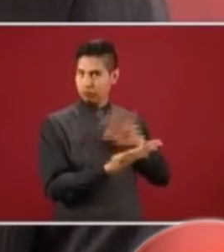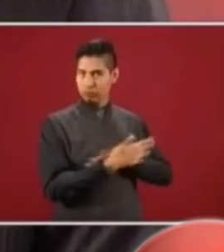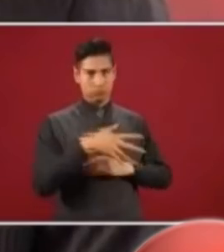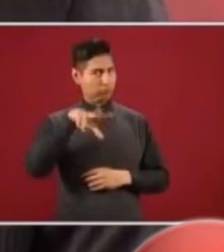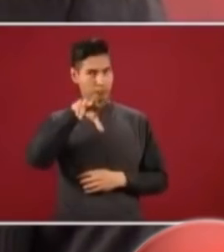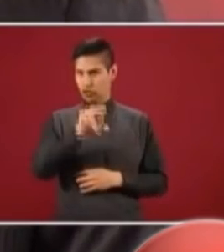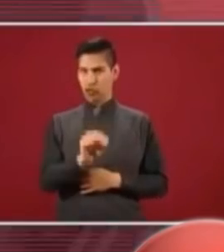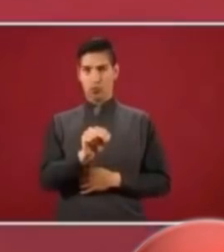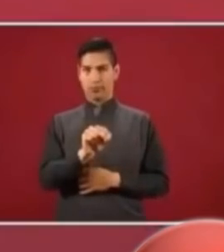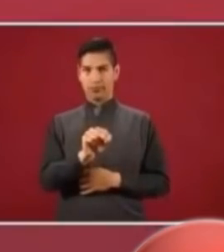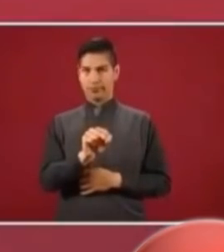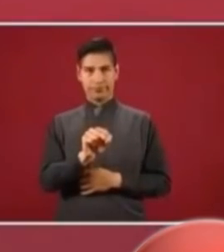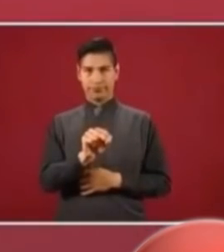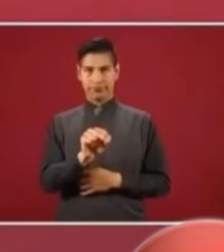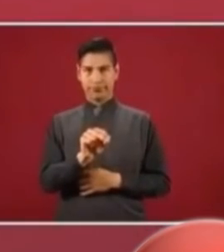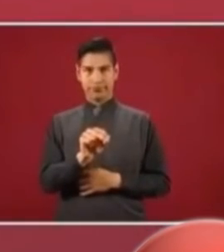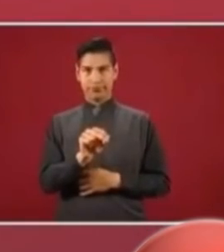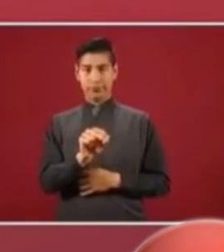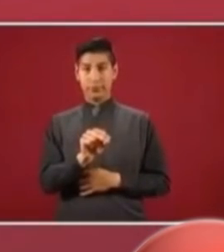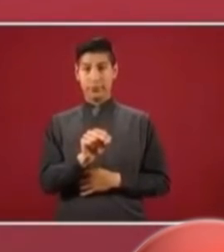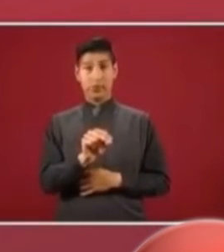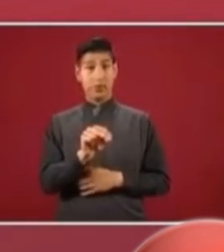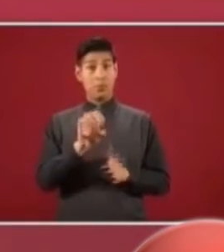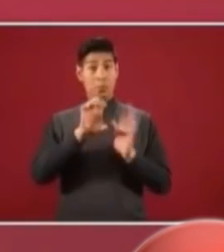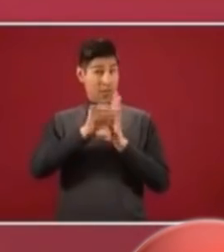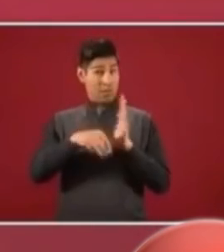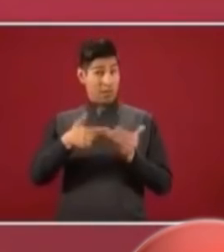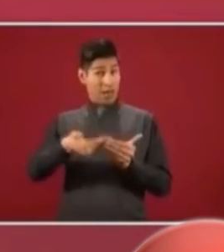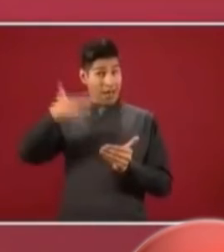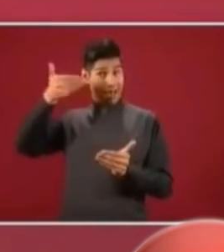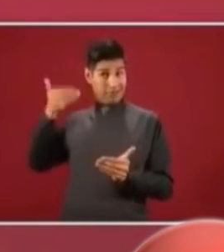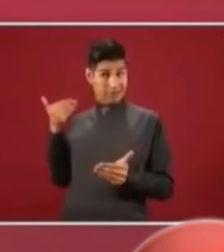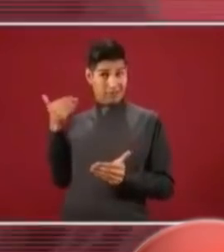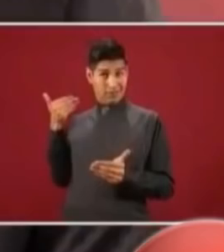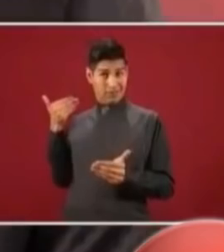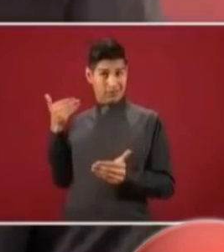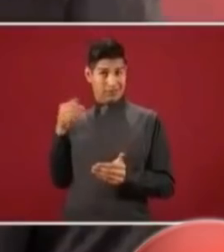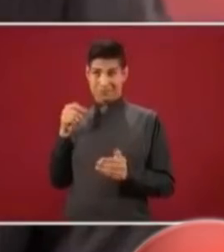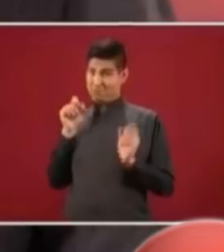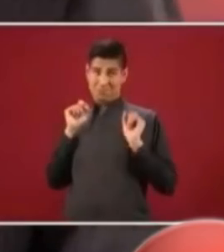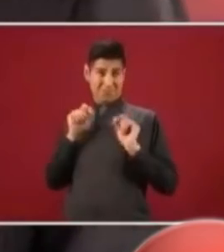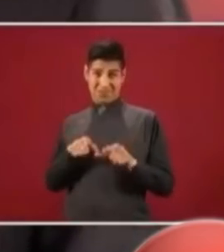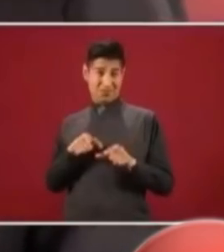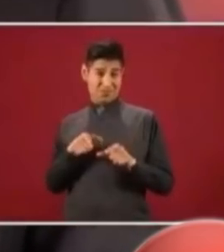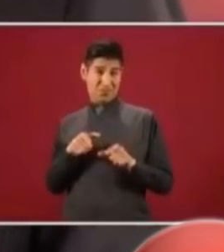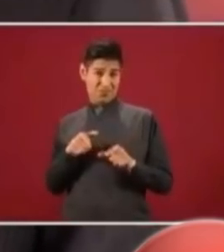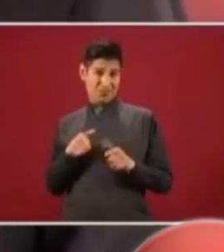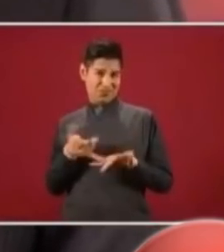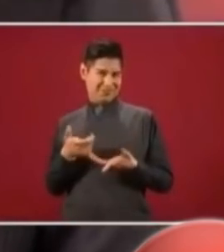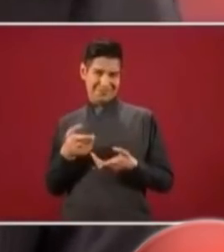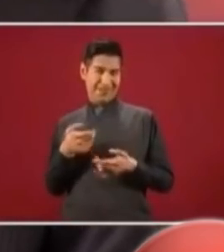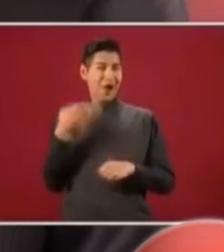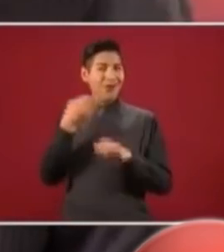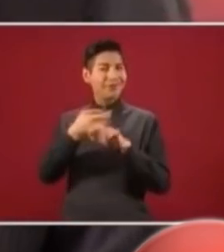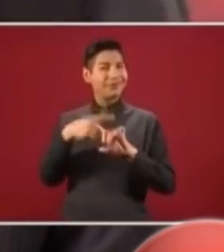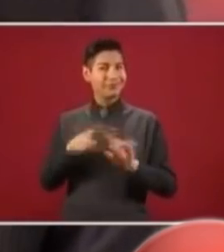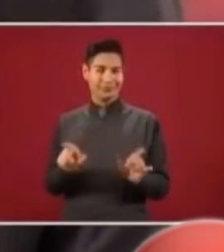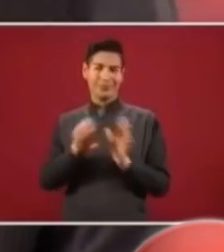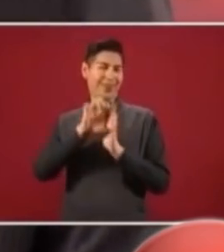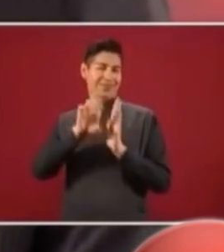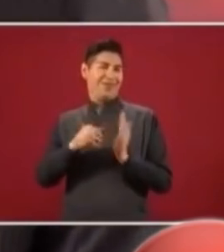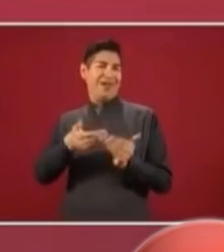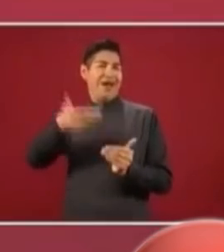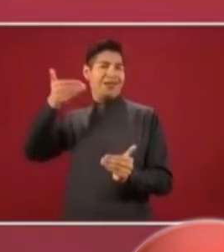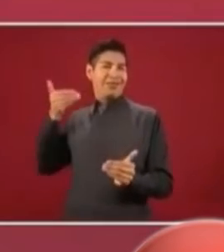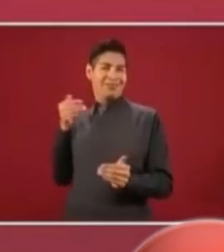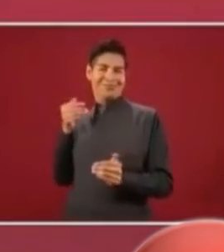no hay acuerdo, no hay pacto, no es como lo hacían antes. O sea, no es el caso del